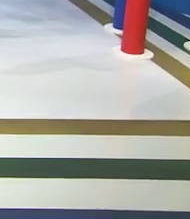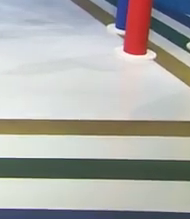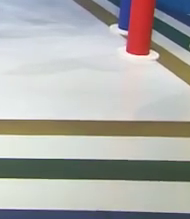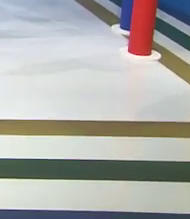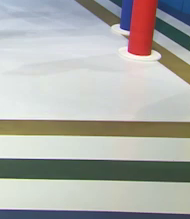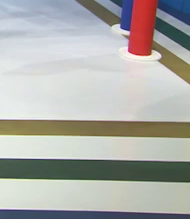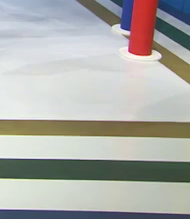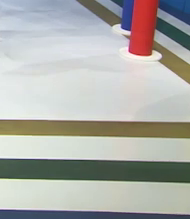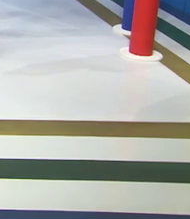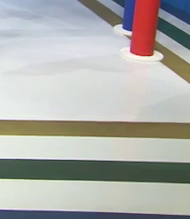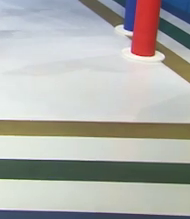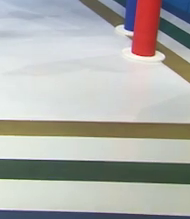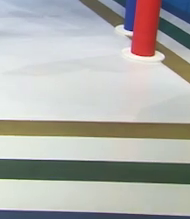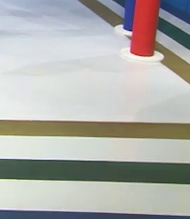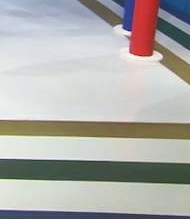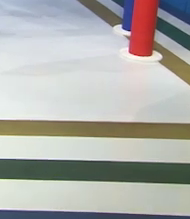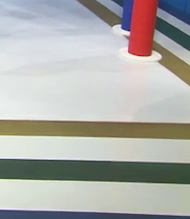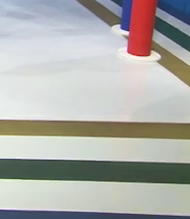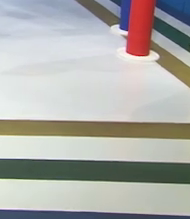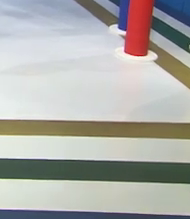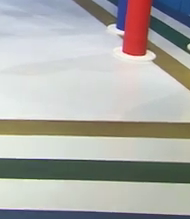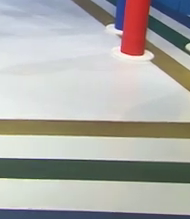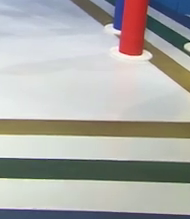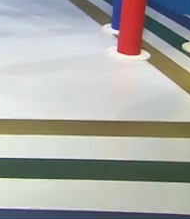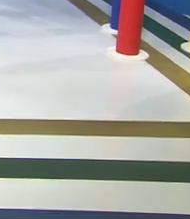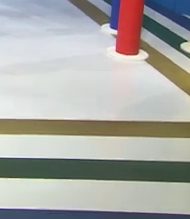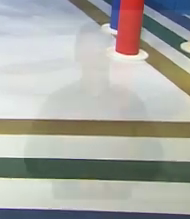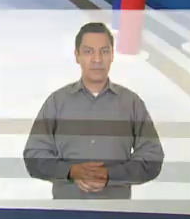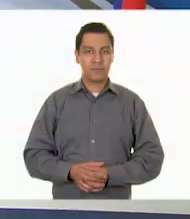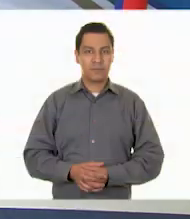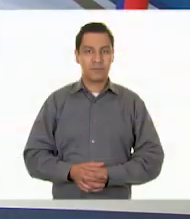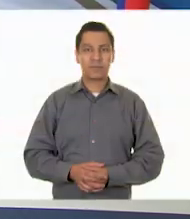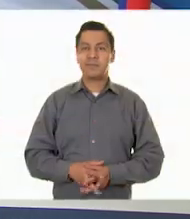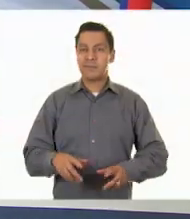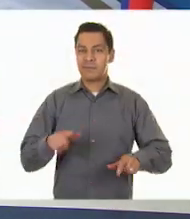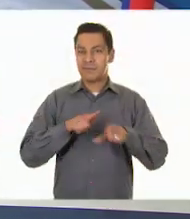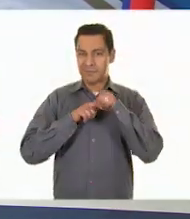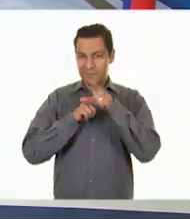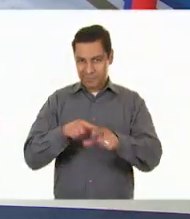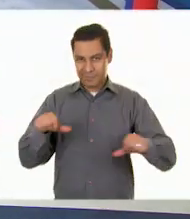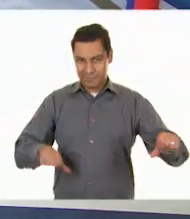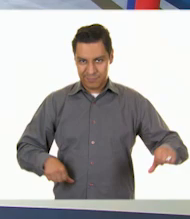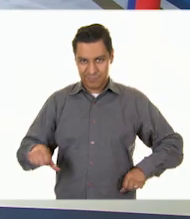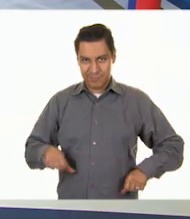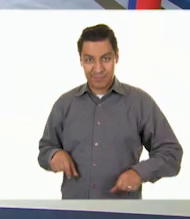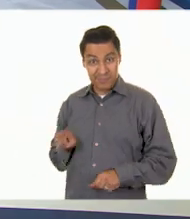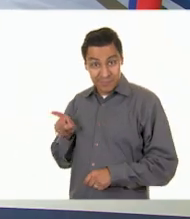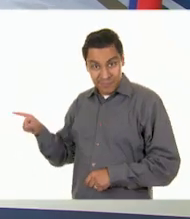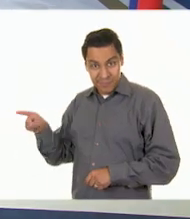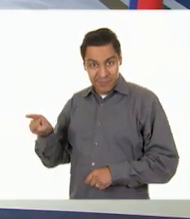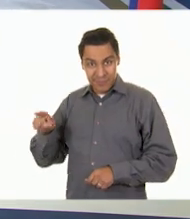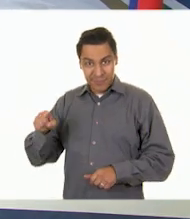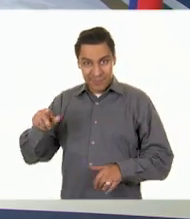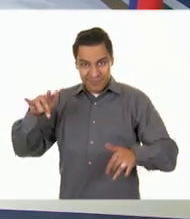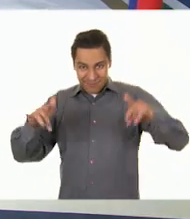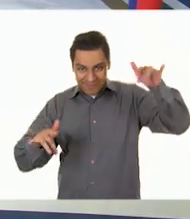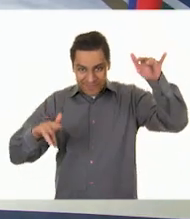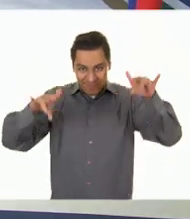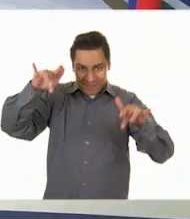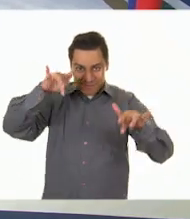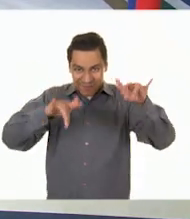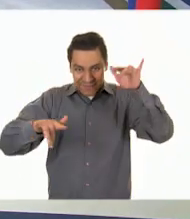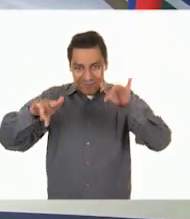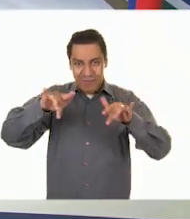siguiente actividad vamos a llamar a la siguiente actividad se llama títere deportista títere deportista